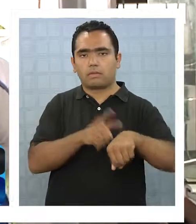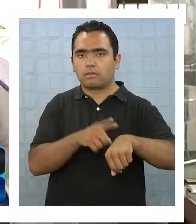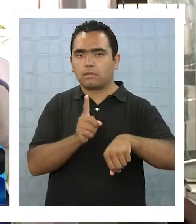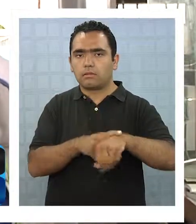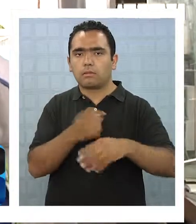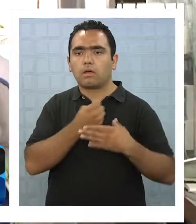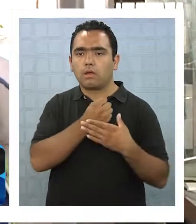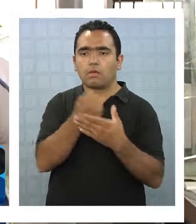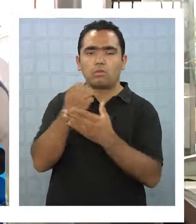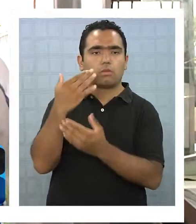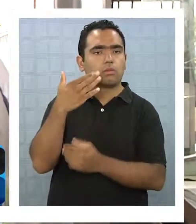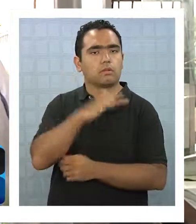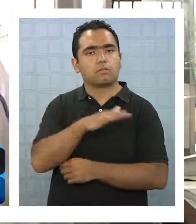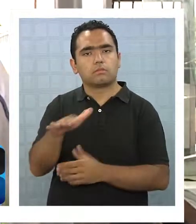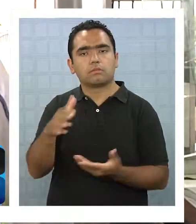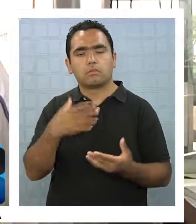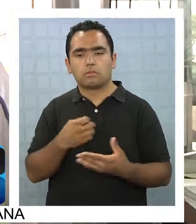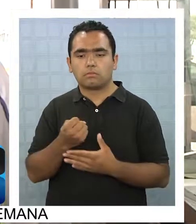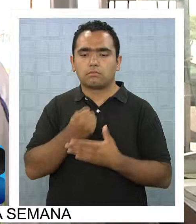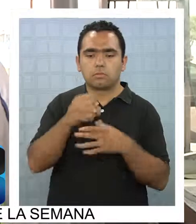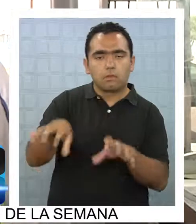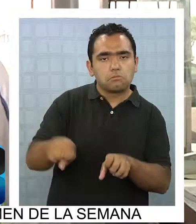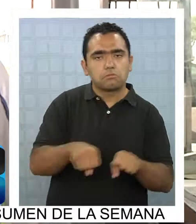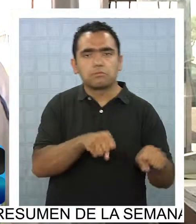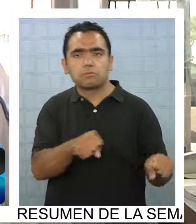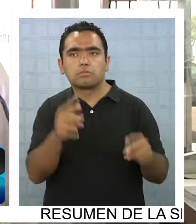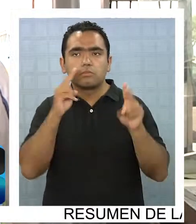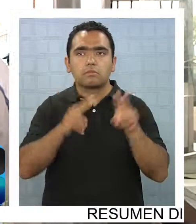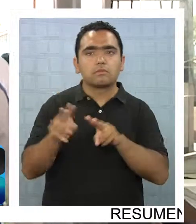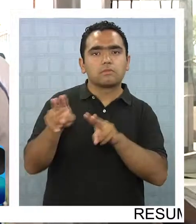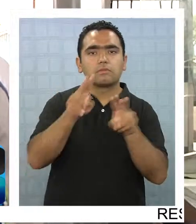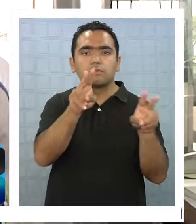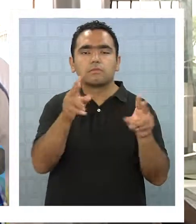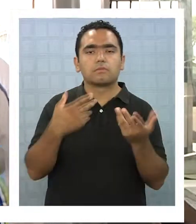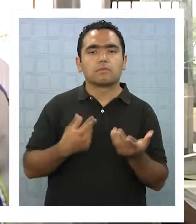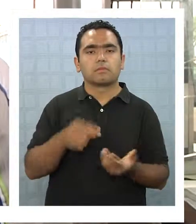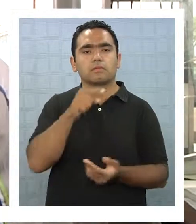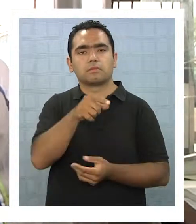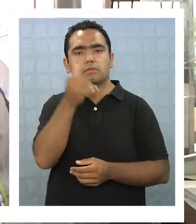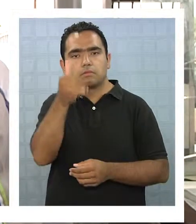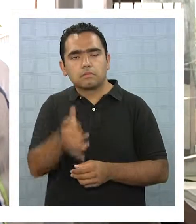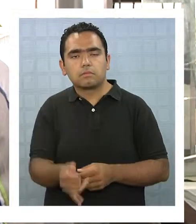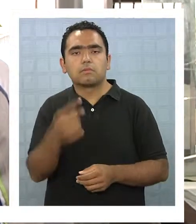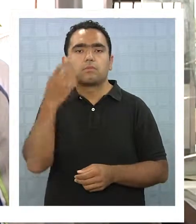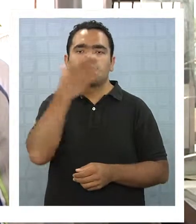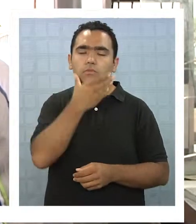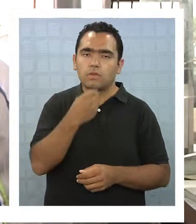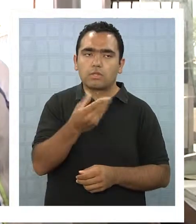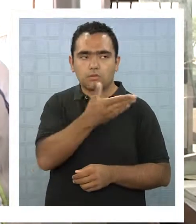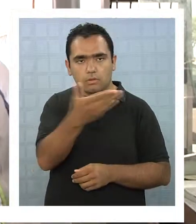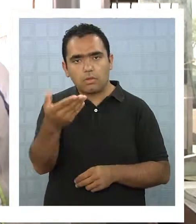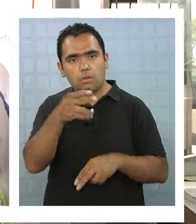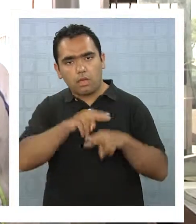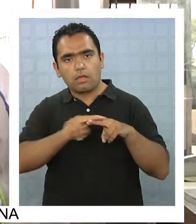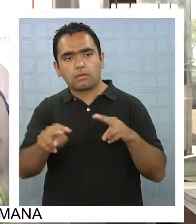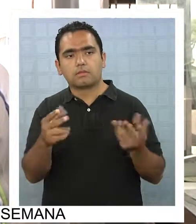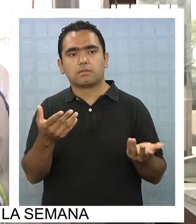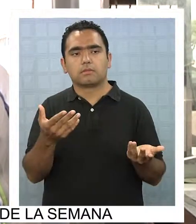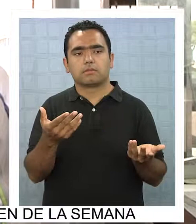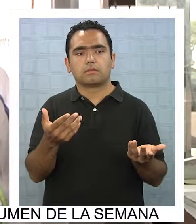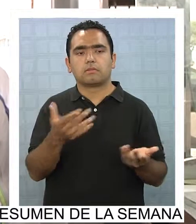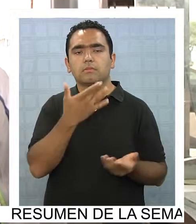ayudando a los niños, sacándolos, recreándolos, llevándolos de paseo, es algo muy bonito que ellos hacen, porque igual